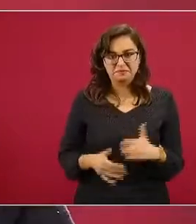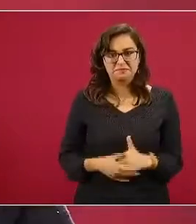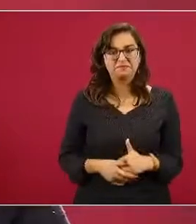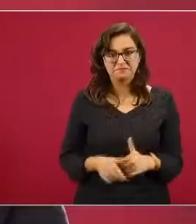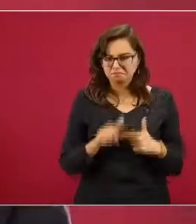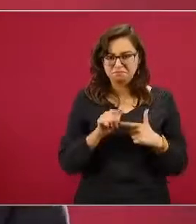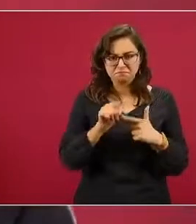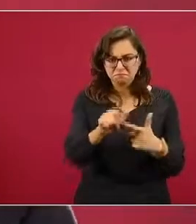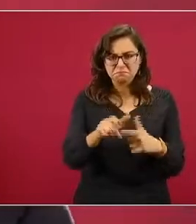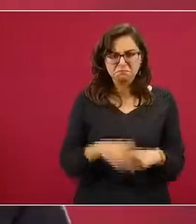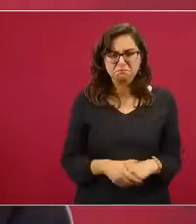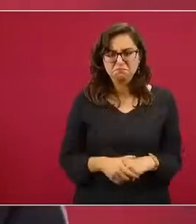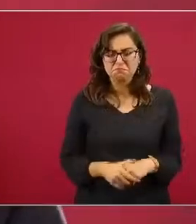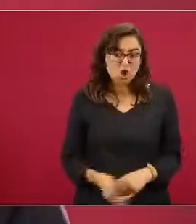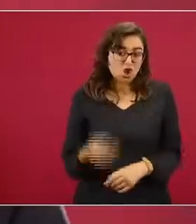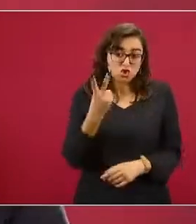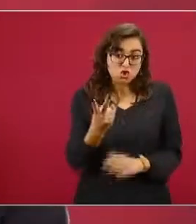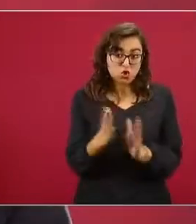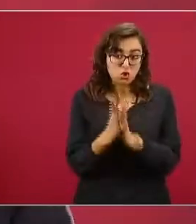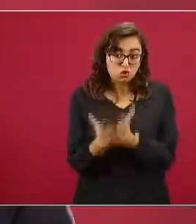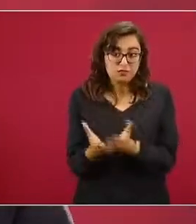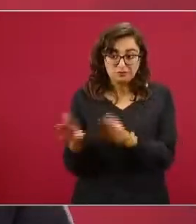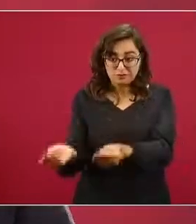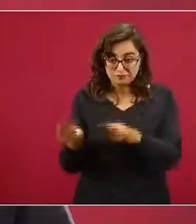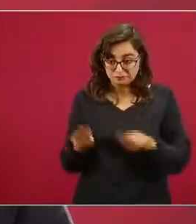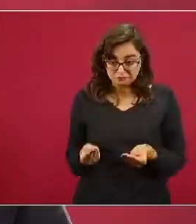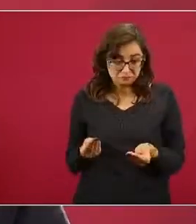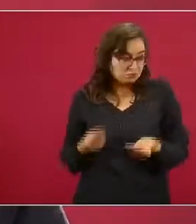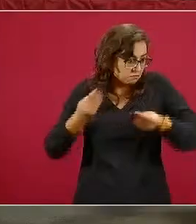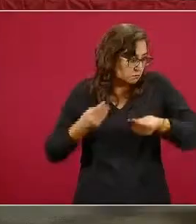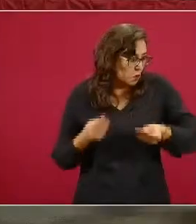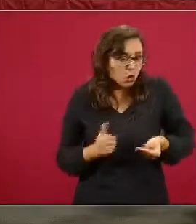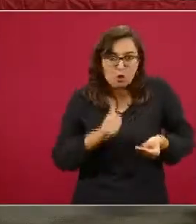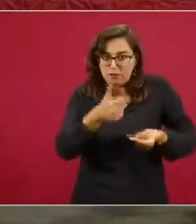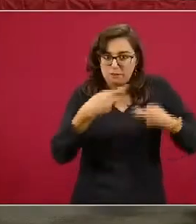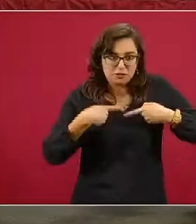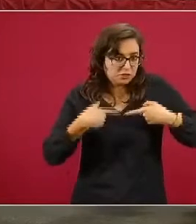adelante, sigan. En los 2 ejemplares que tengo, pues los compartiré ahora con alguien.